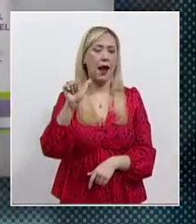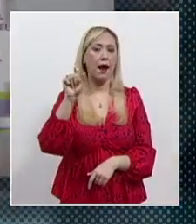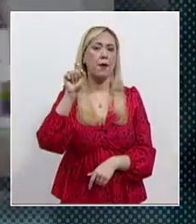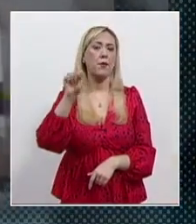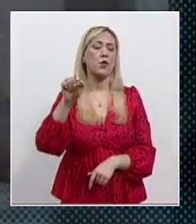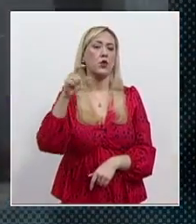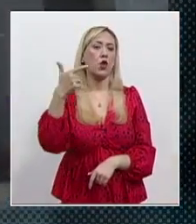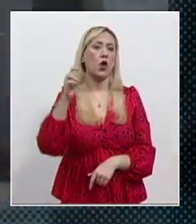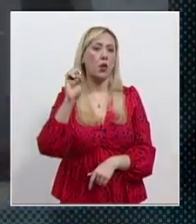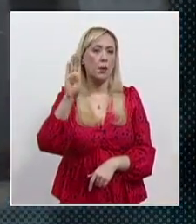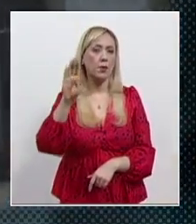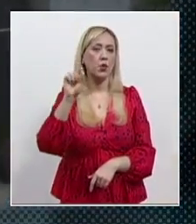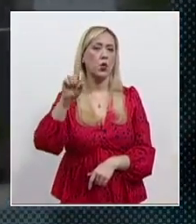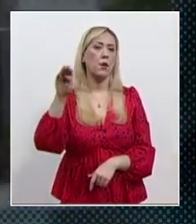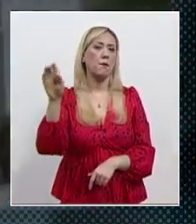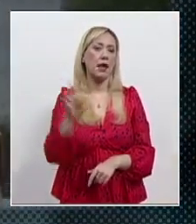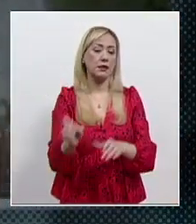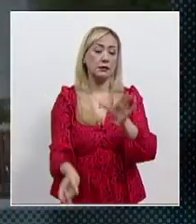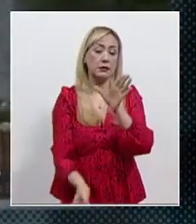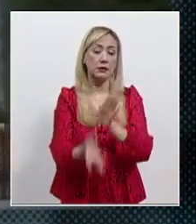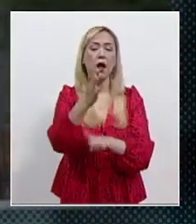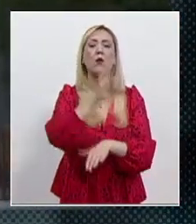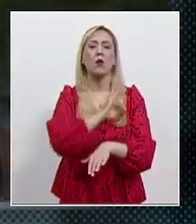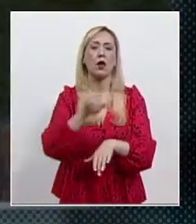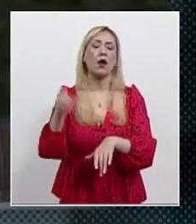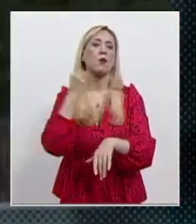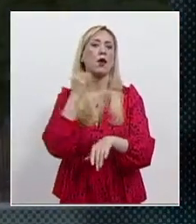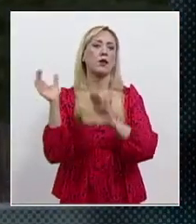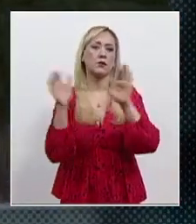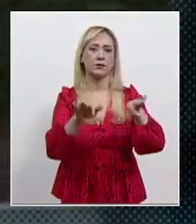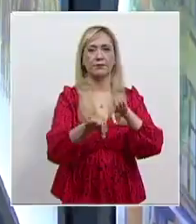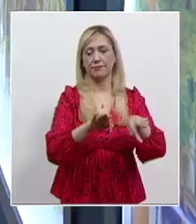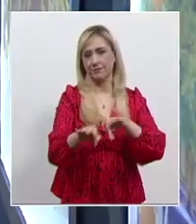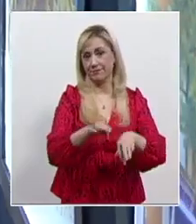pjpuebla.gov.mx. Para el canal del Poder Judicial de la Federación, Jesús Daza.